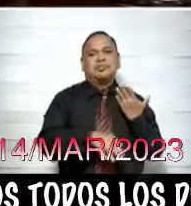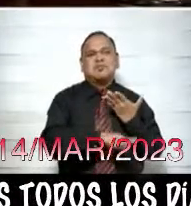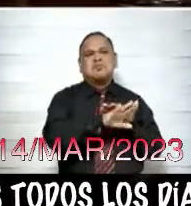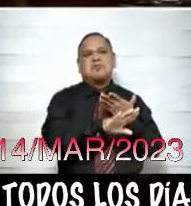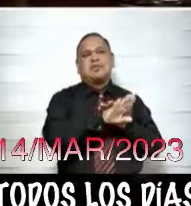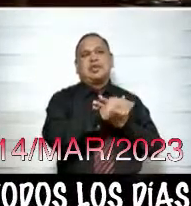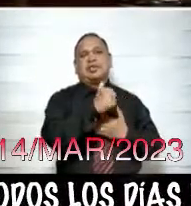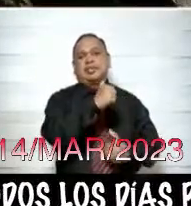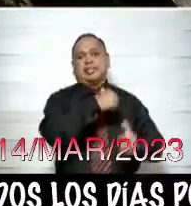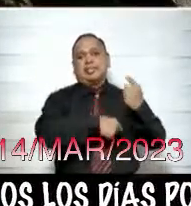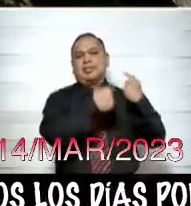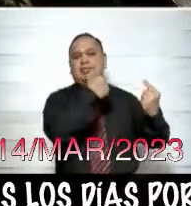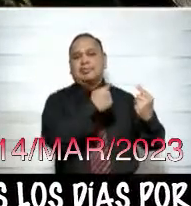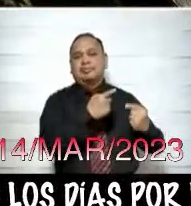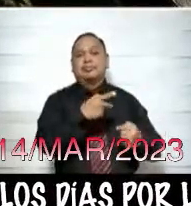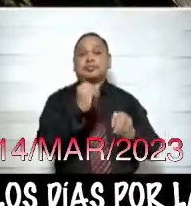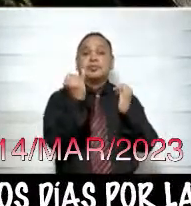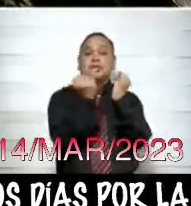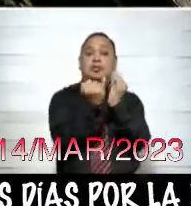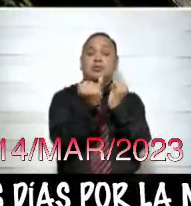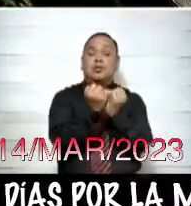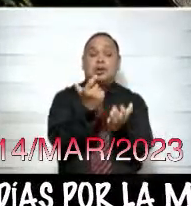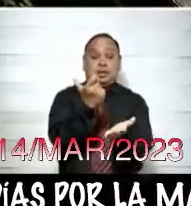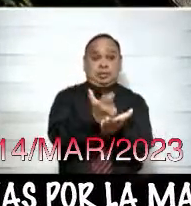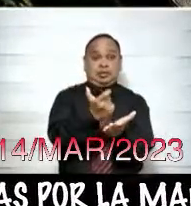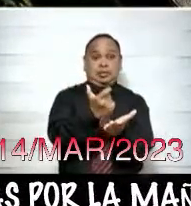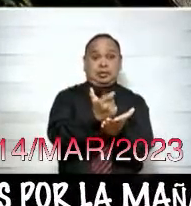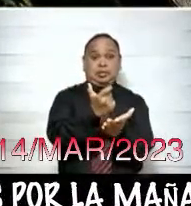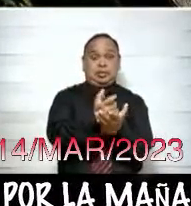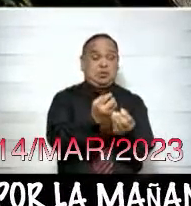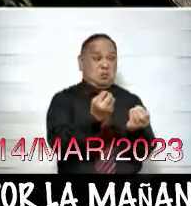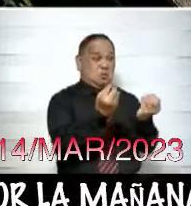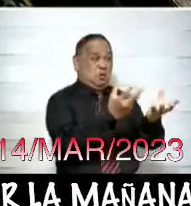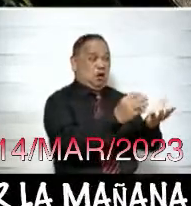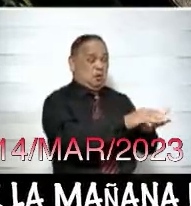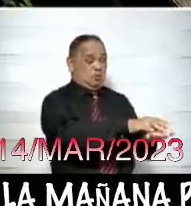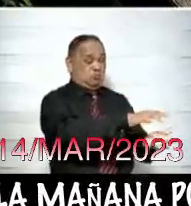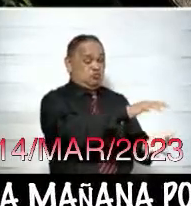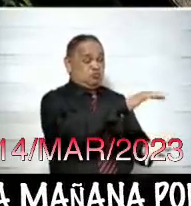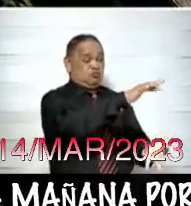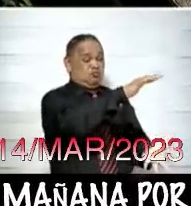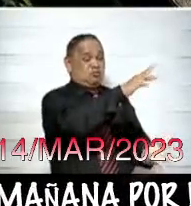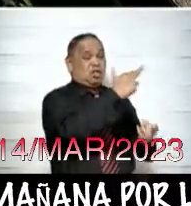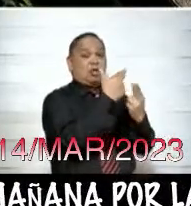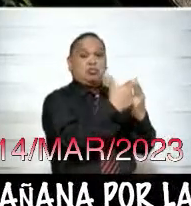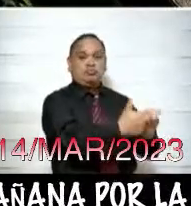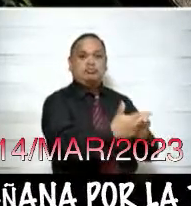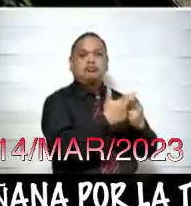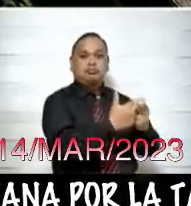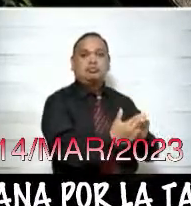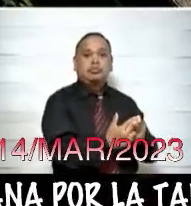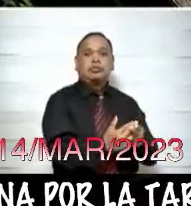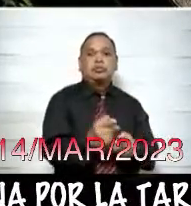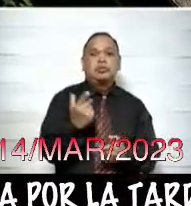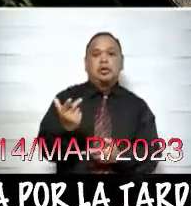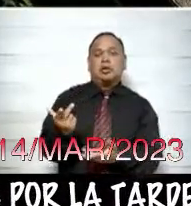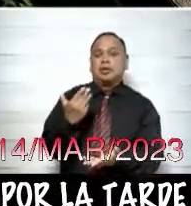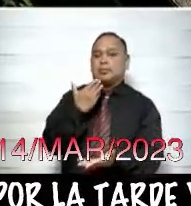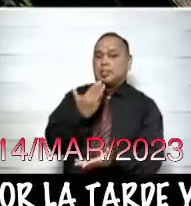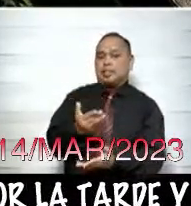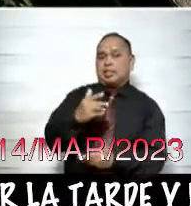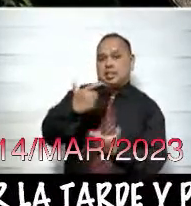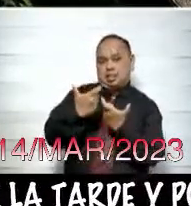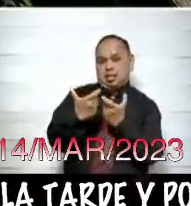¿no? Y sobre todo las cantidades millonarias que pues a todas luces pasaron lo que era su tope de campaña. Y el INE, lejos